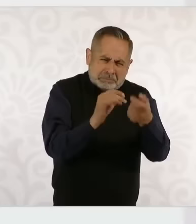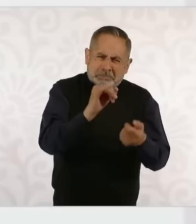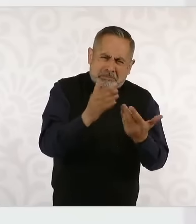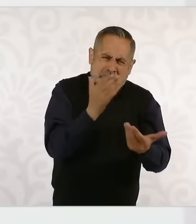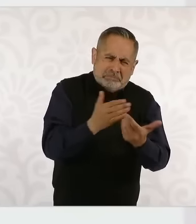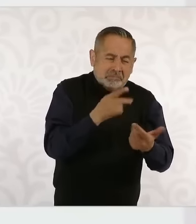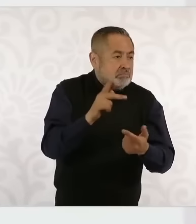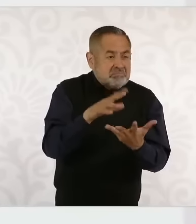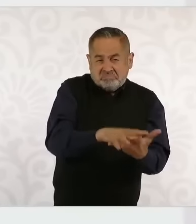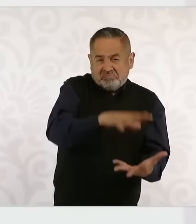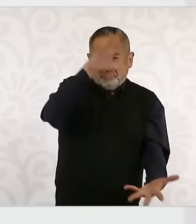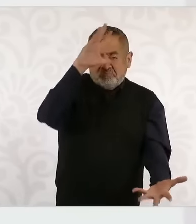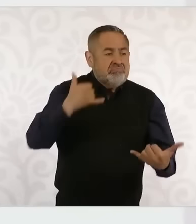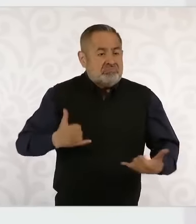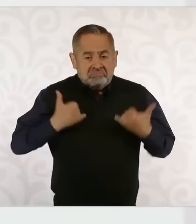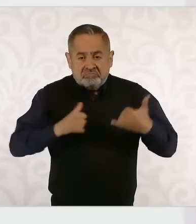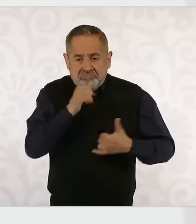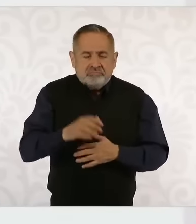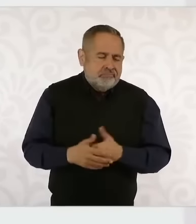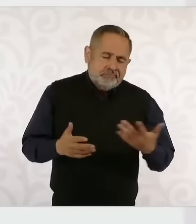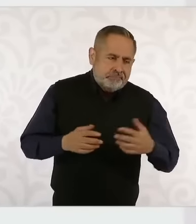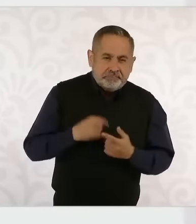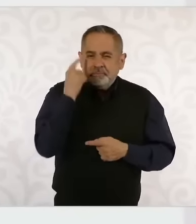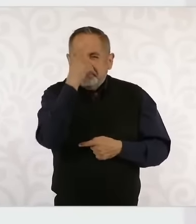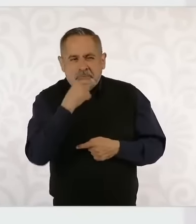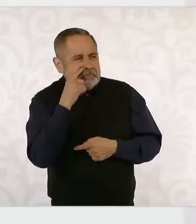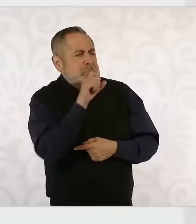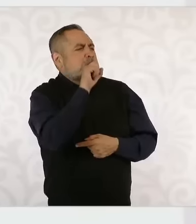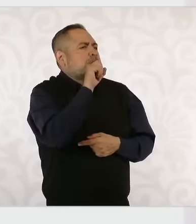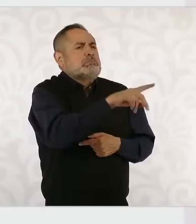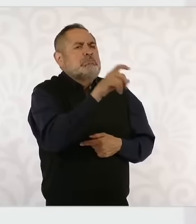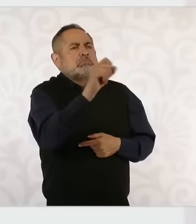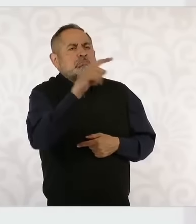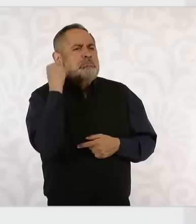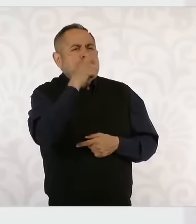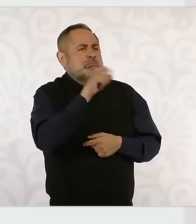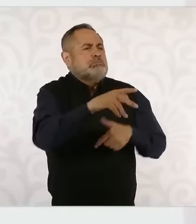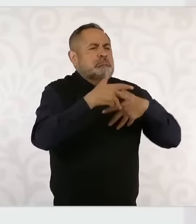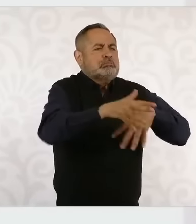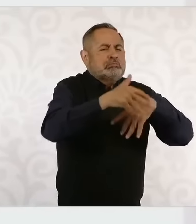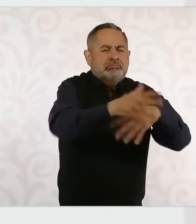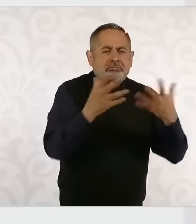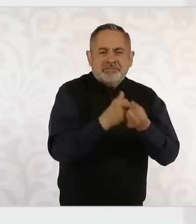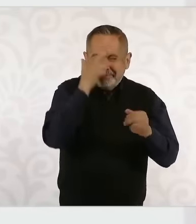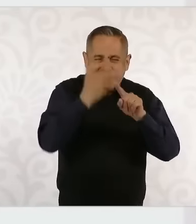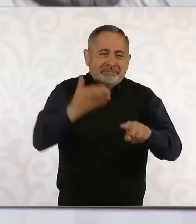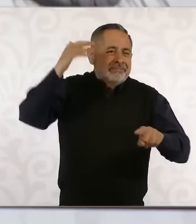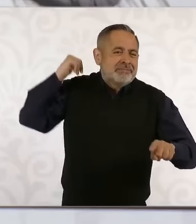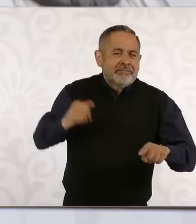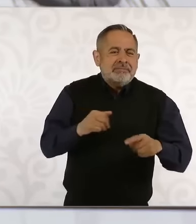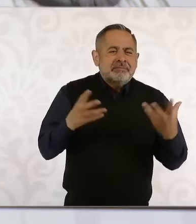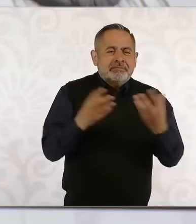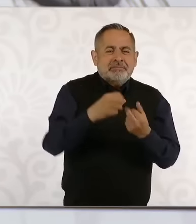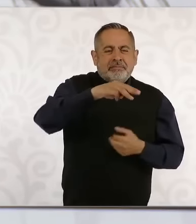jóvenes. Vimos caras muy conocidas de los que marcharon con la Marea Rosa